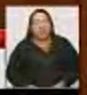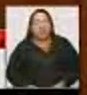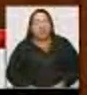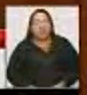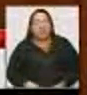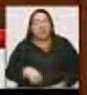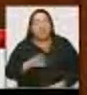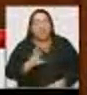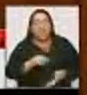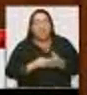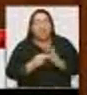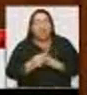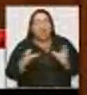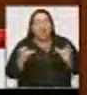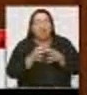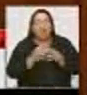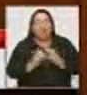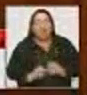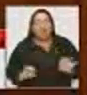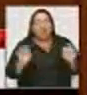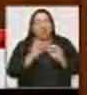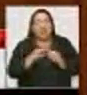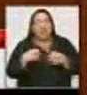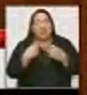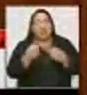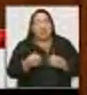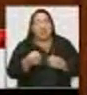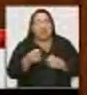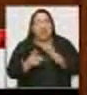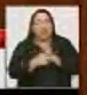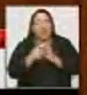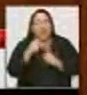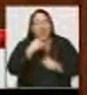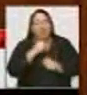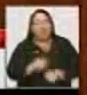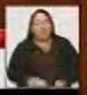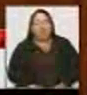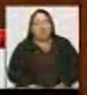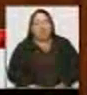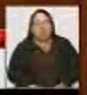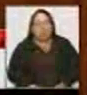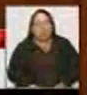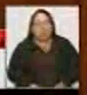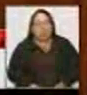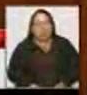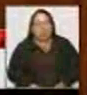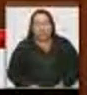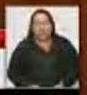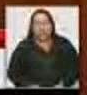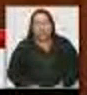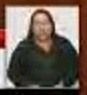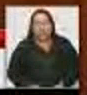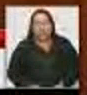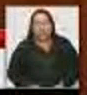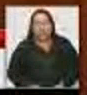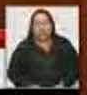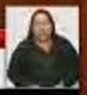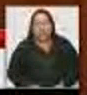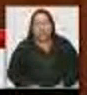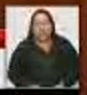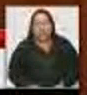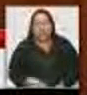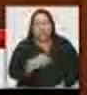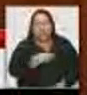una manifestación tangible de la importancia que se le da a los derechos de las mujeres. El Poder